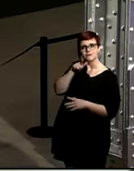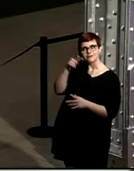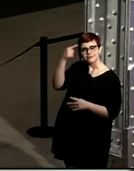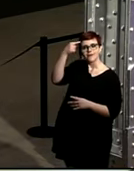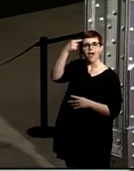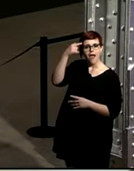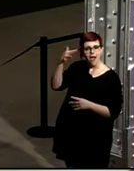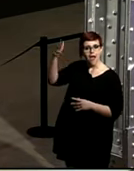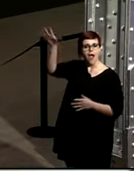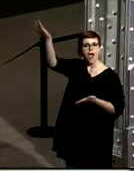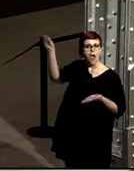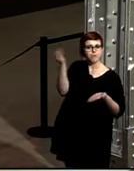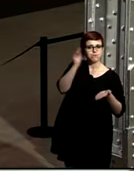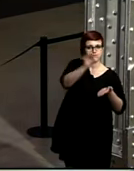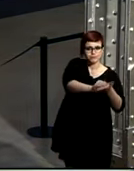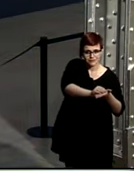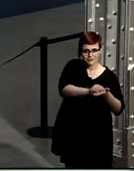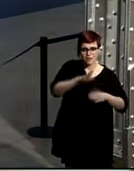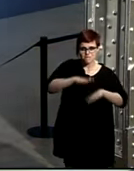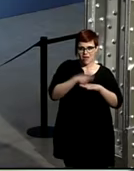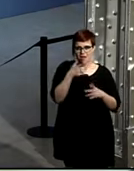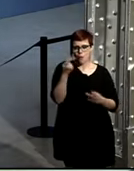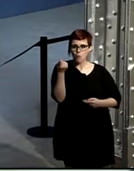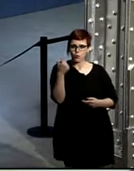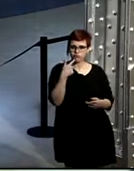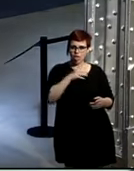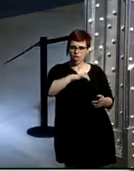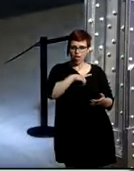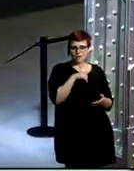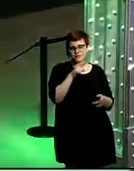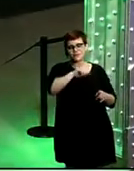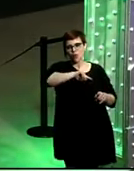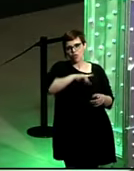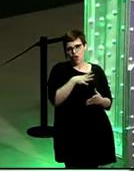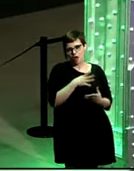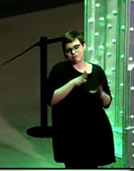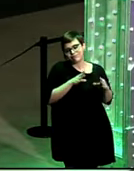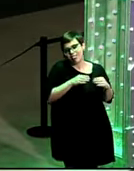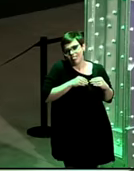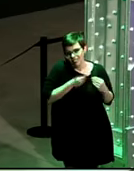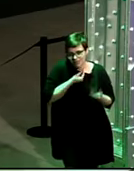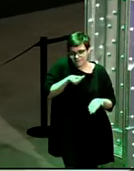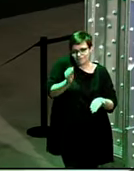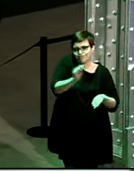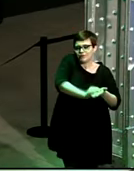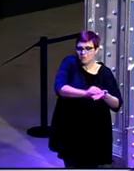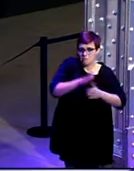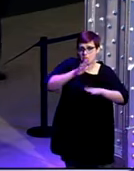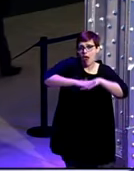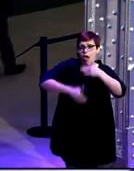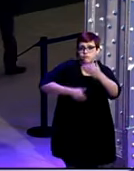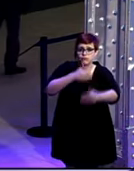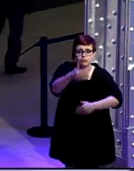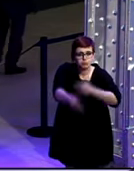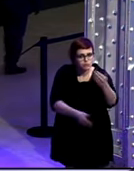ella y darle forma y darle una unidad dramática para que fuera avanzando la historia. Y vamos, ha sido una